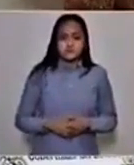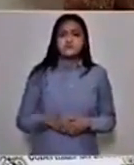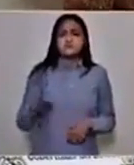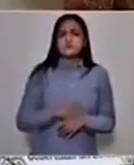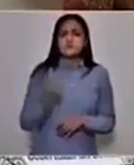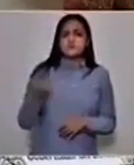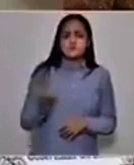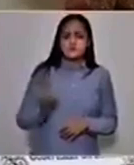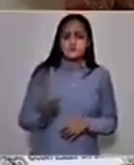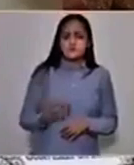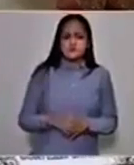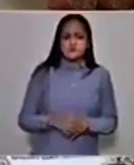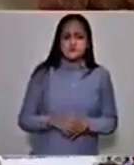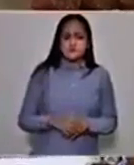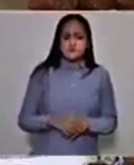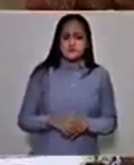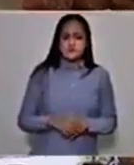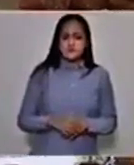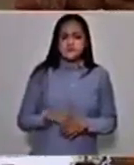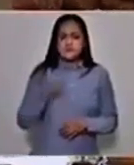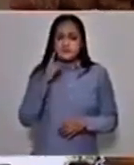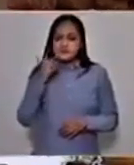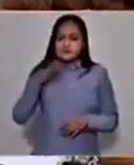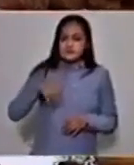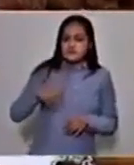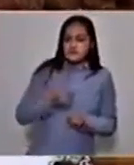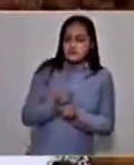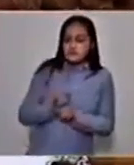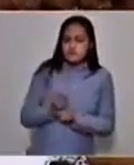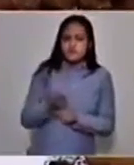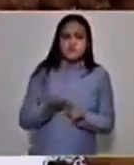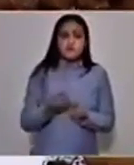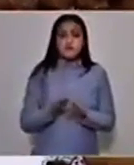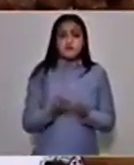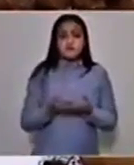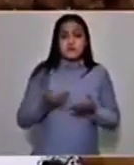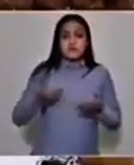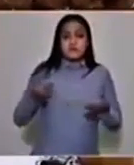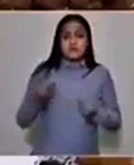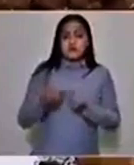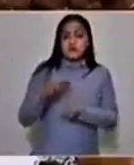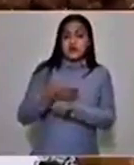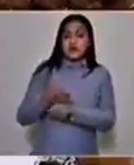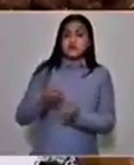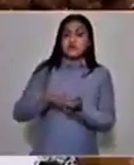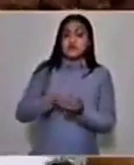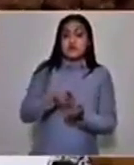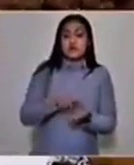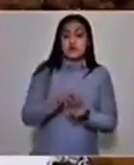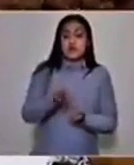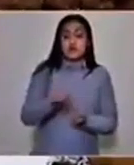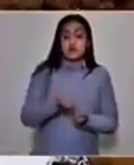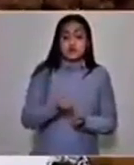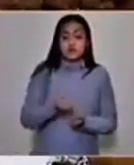¿Razones? Se habían abundado un conjunto de sentencias de controversias constitucionales